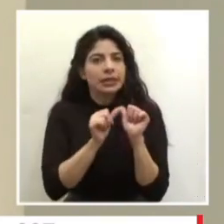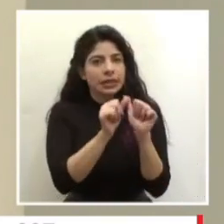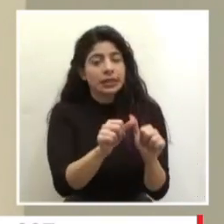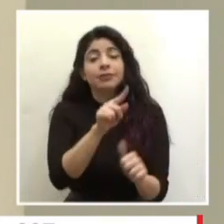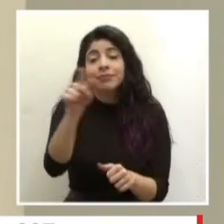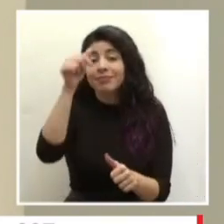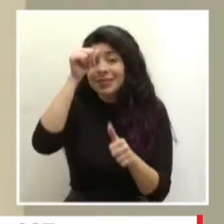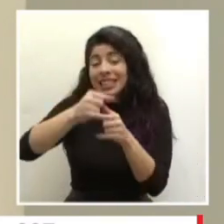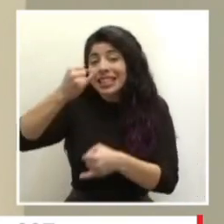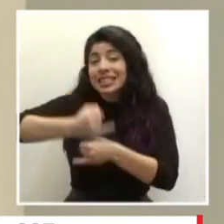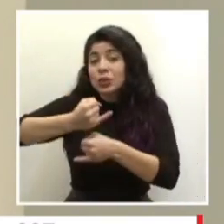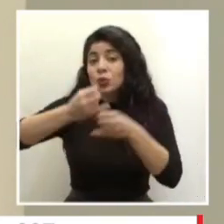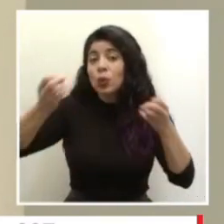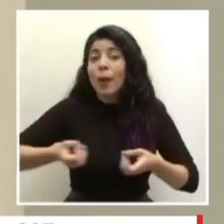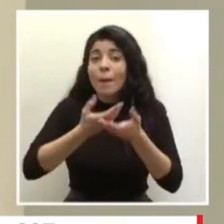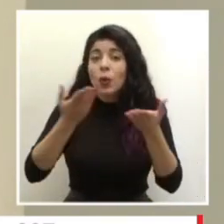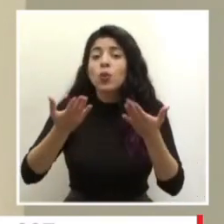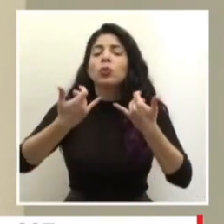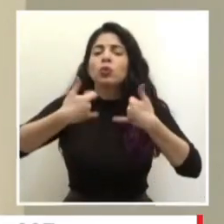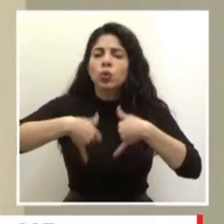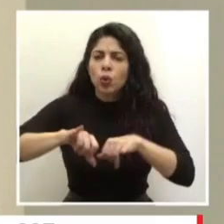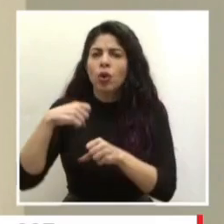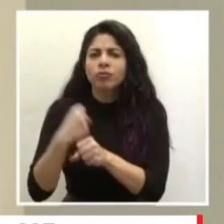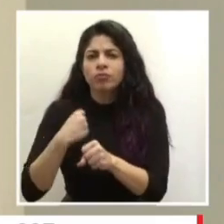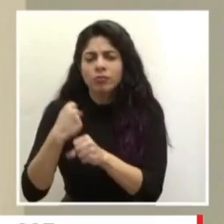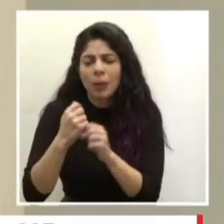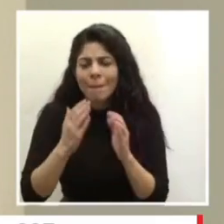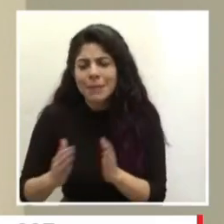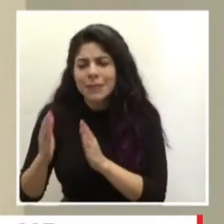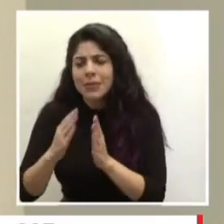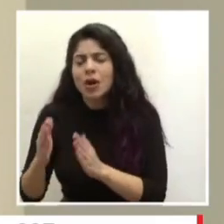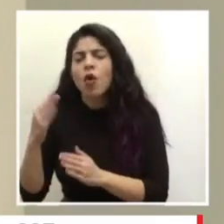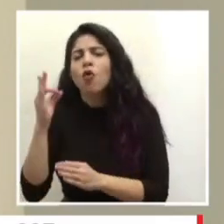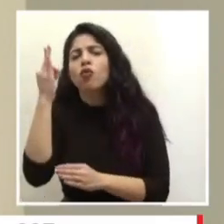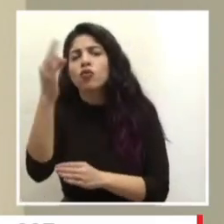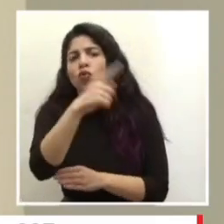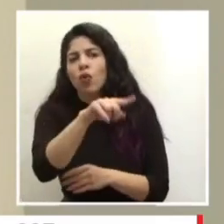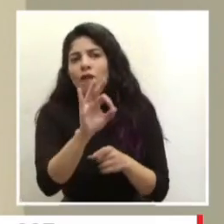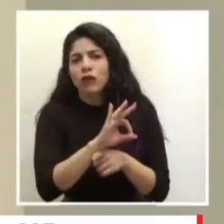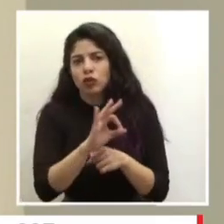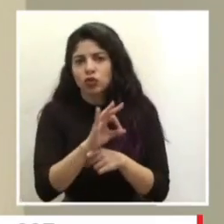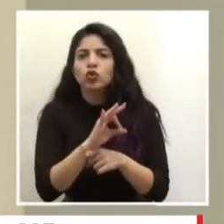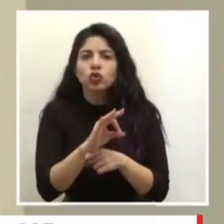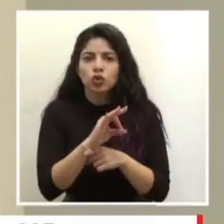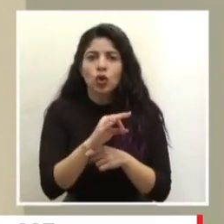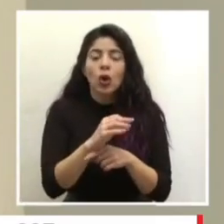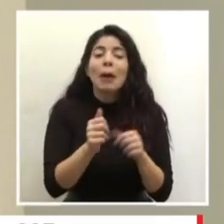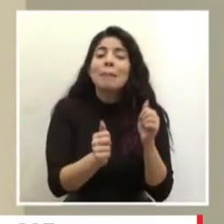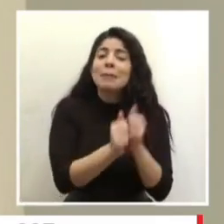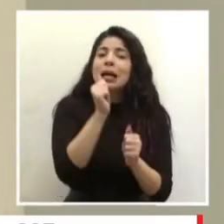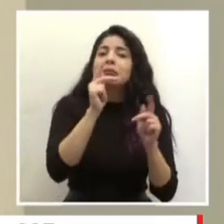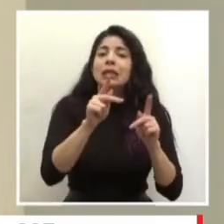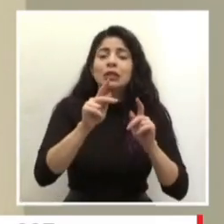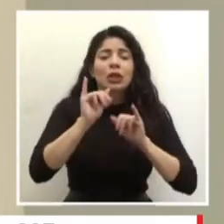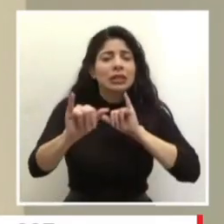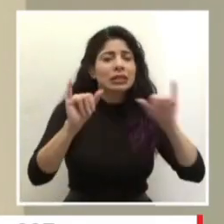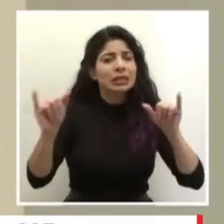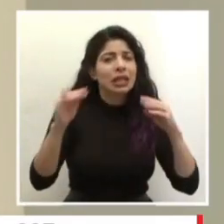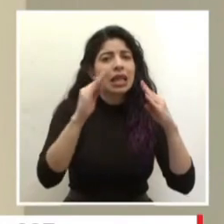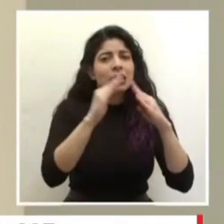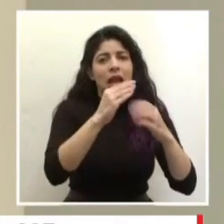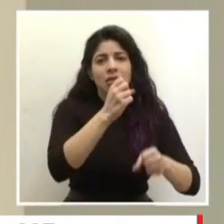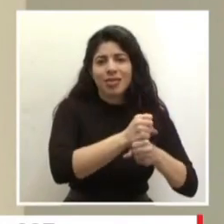de que las instituciones públicas continuarán trabajando en el plan básico de funcionamiento, maximizando el teletrabajo, así, aplicando